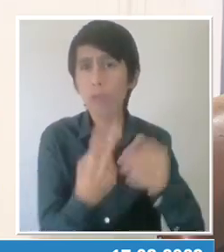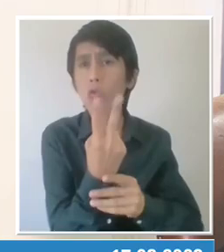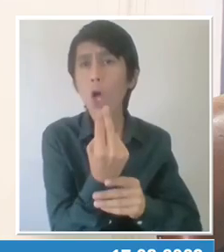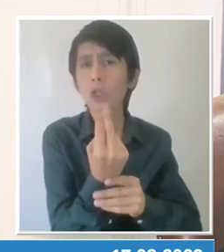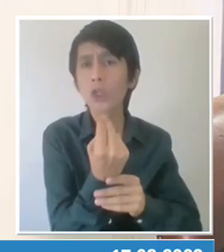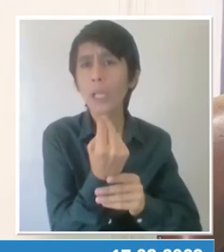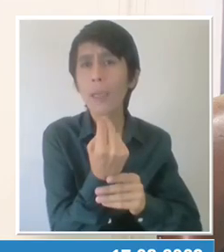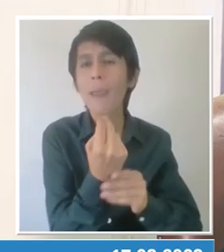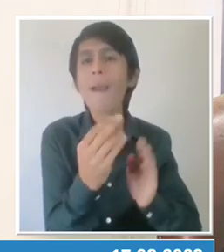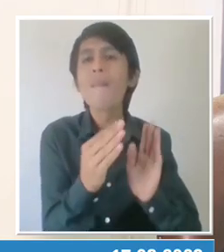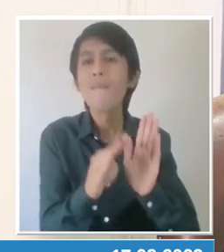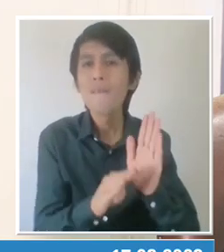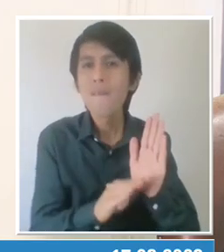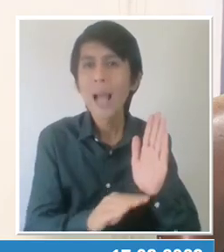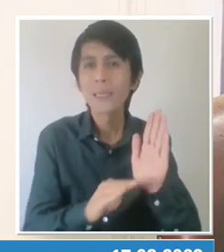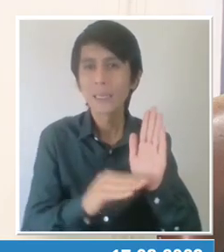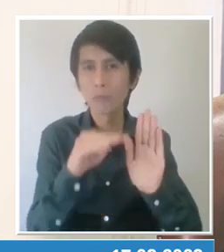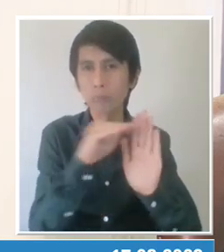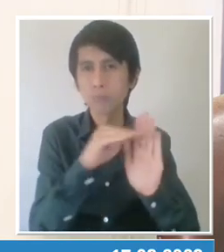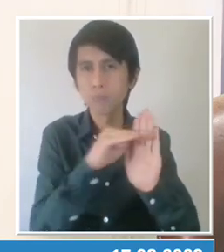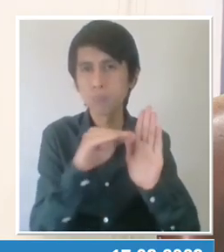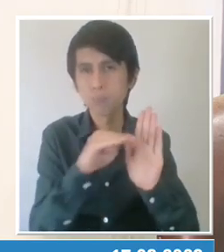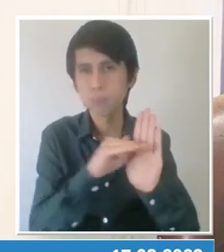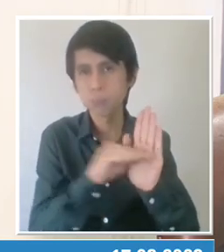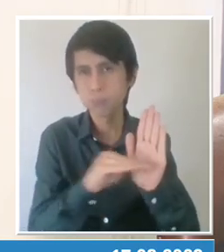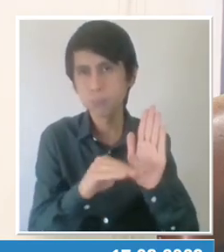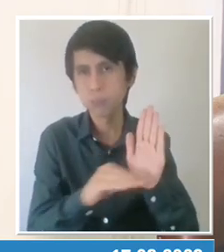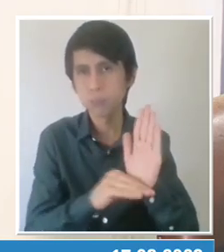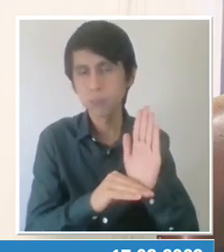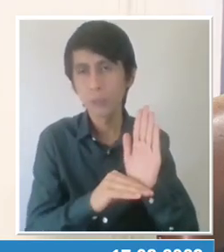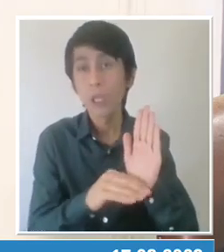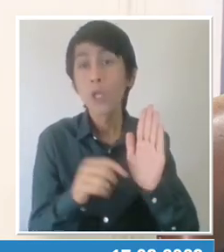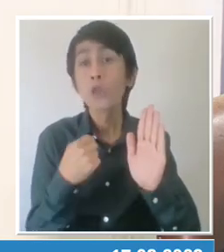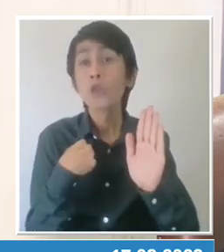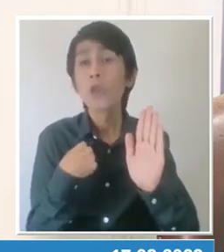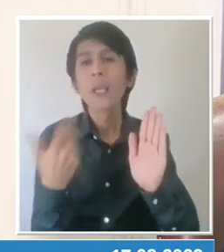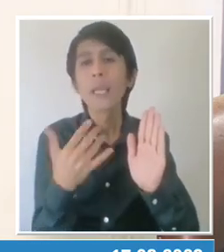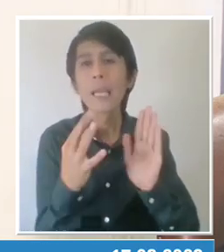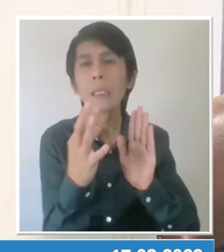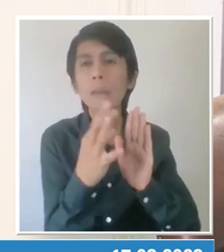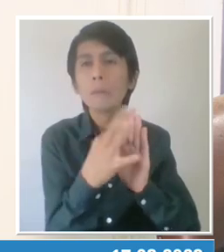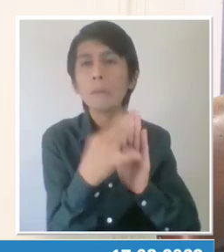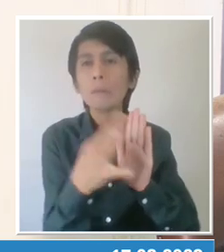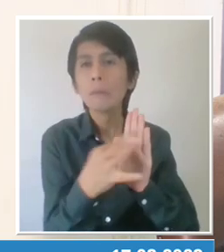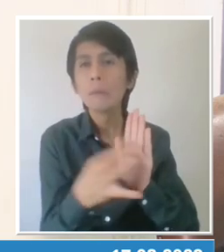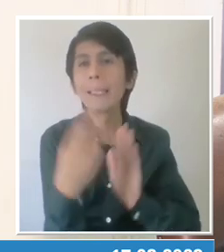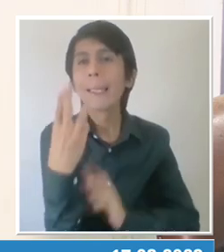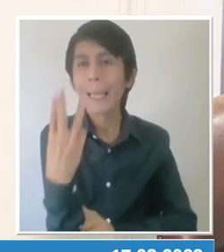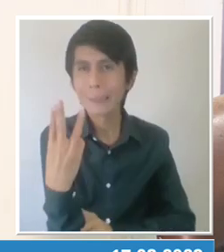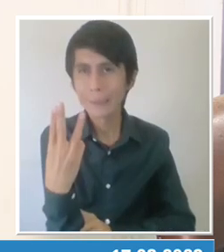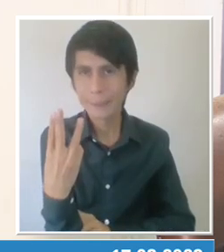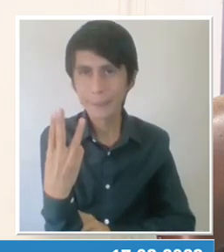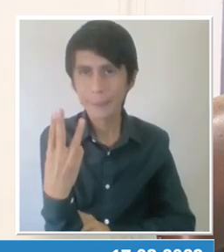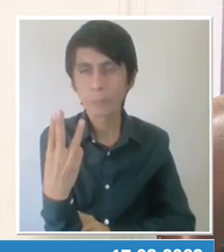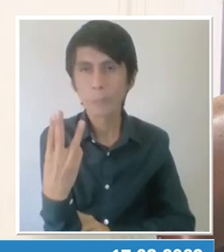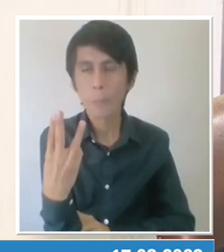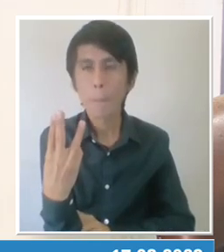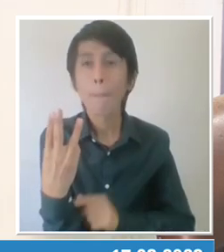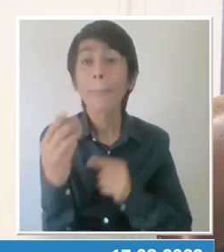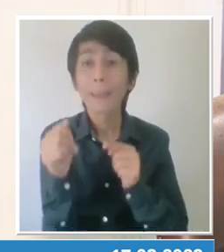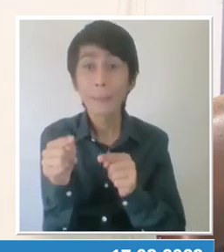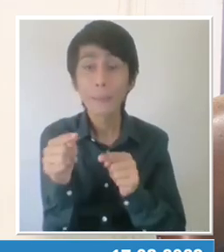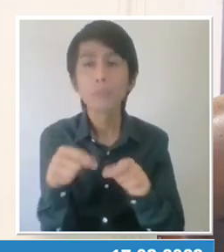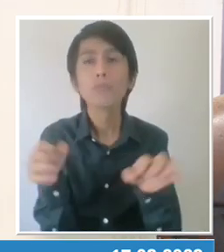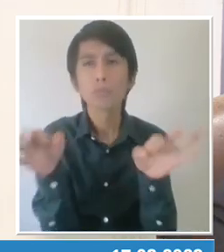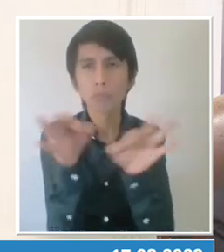bases, de las cuales yo voy a seleccionar solamente 3, a las que me voy a referir